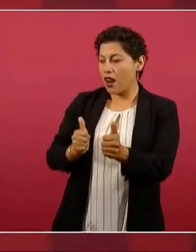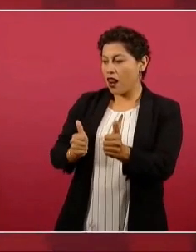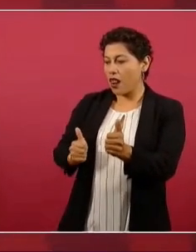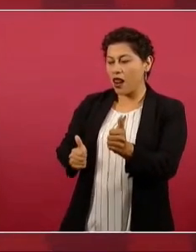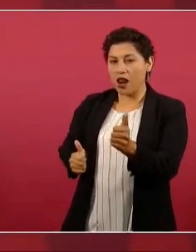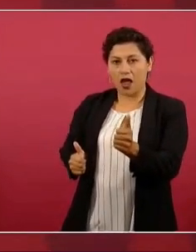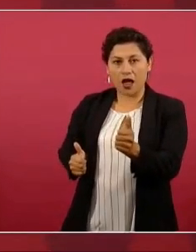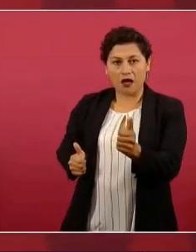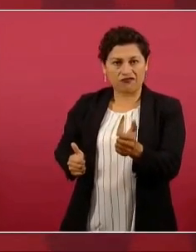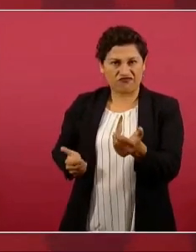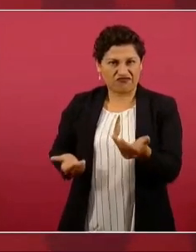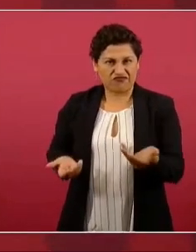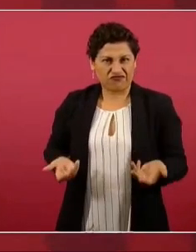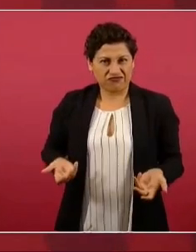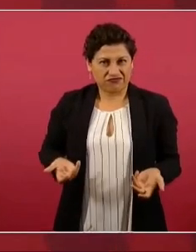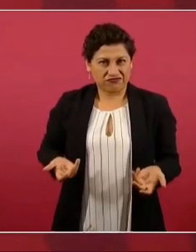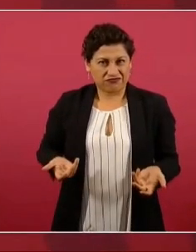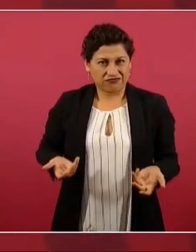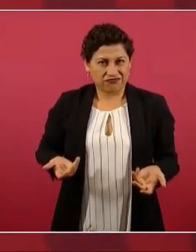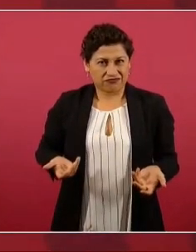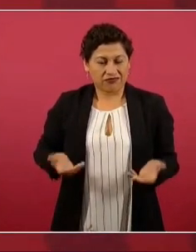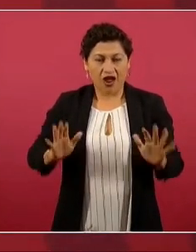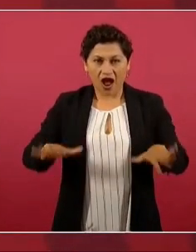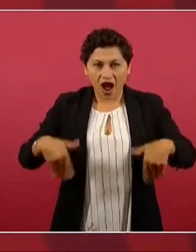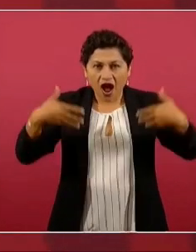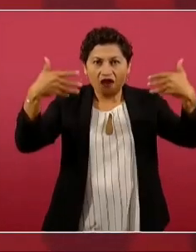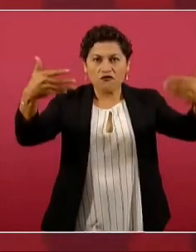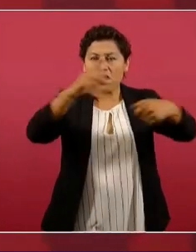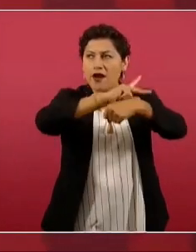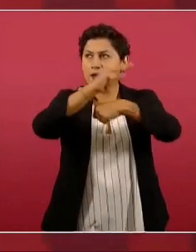y va a perder fama México.